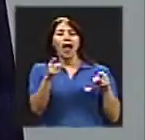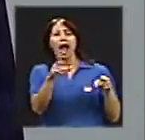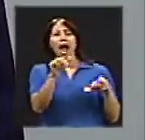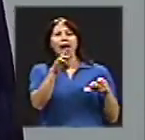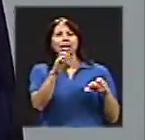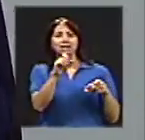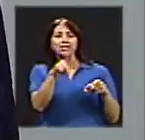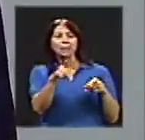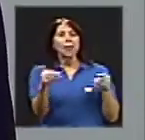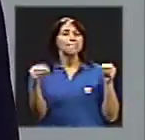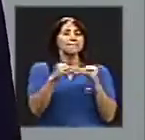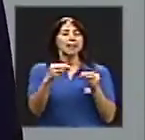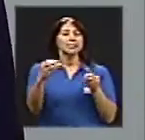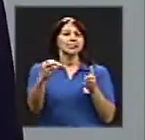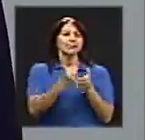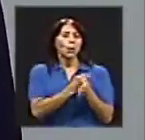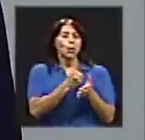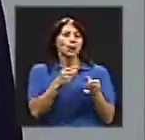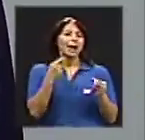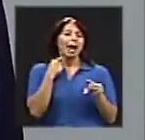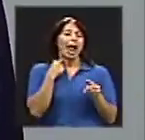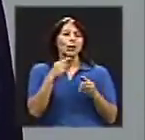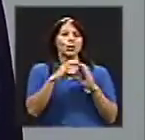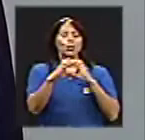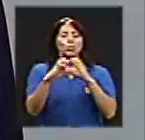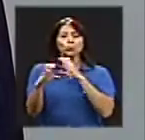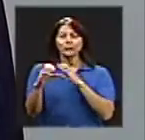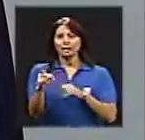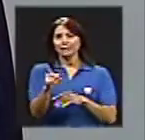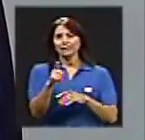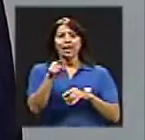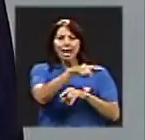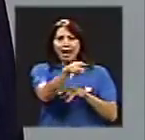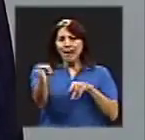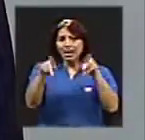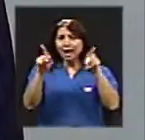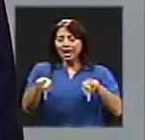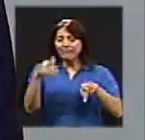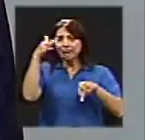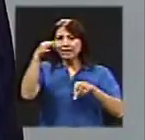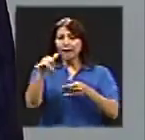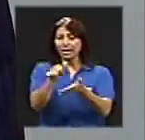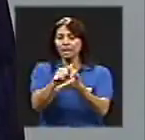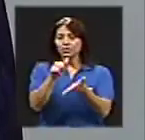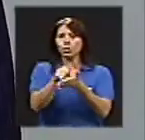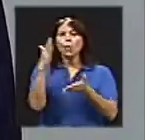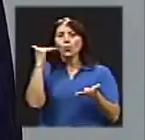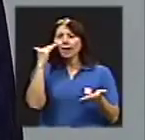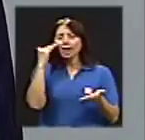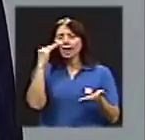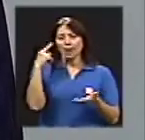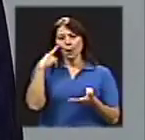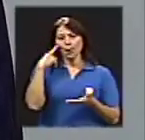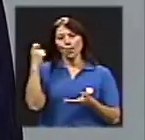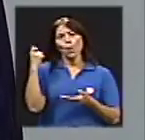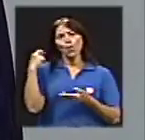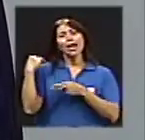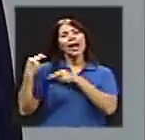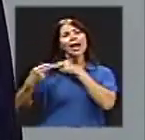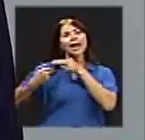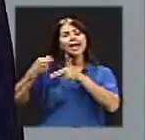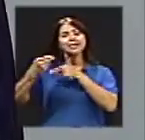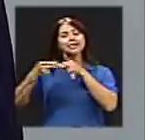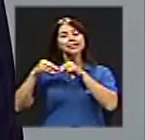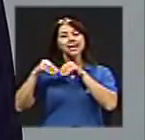Esa idea está muy generalizada, yo diría que en buena parte por herencia.